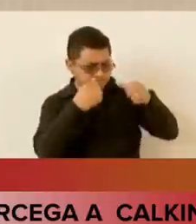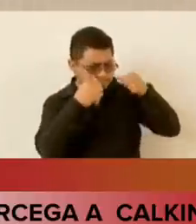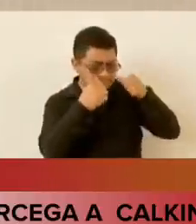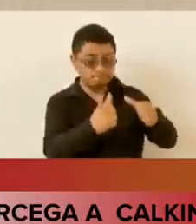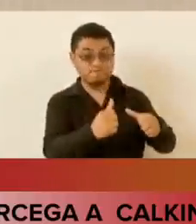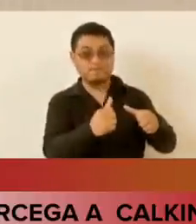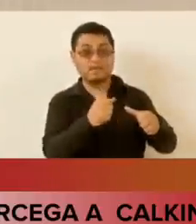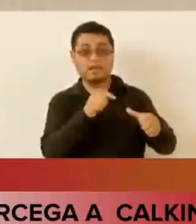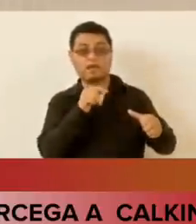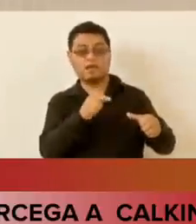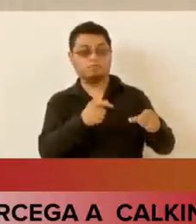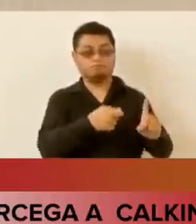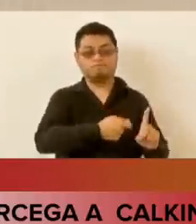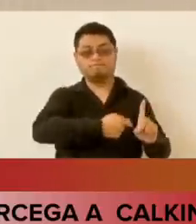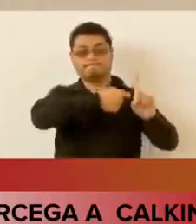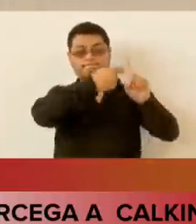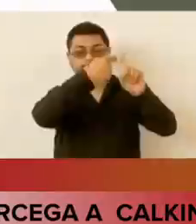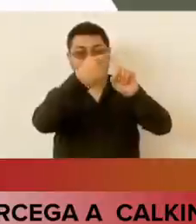cuyo presidente